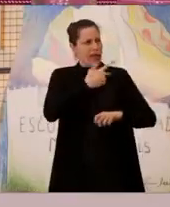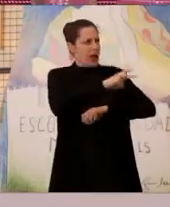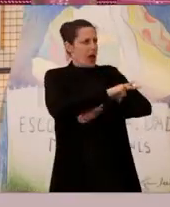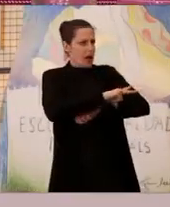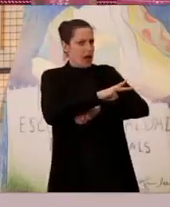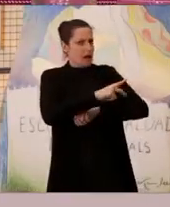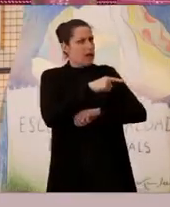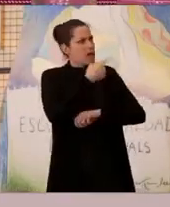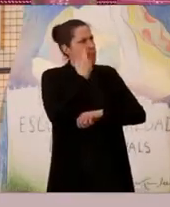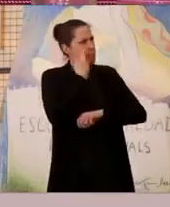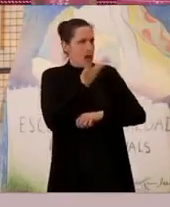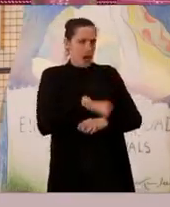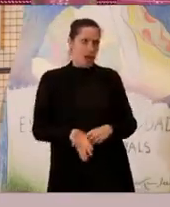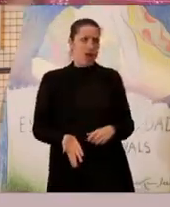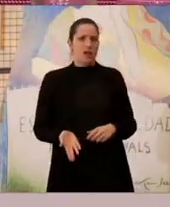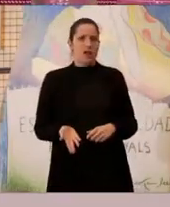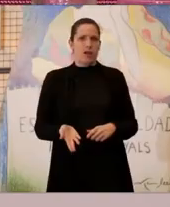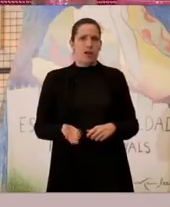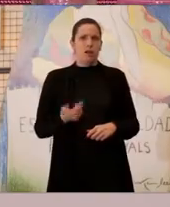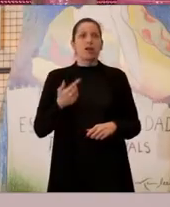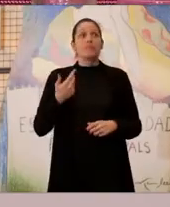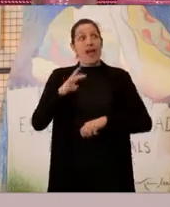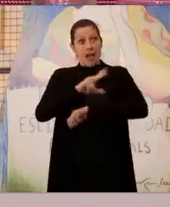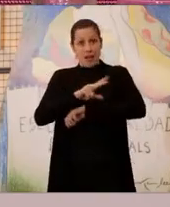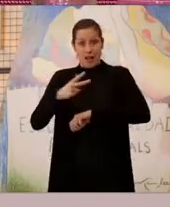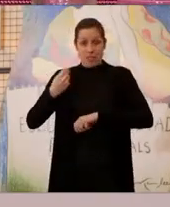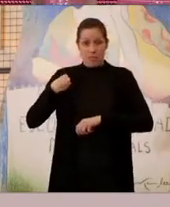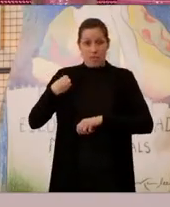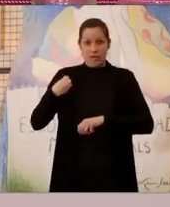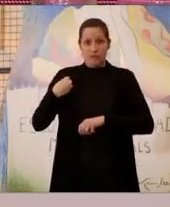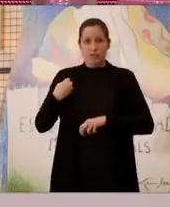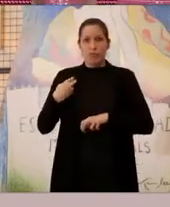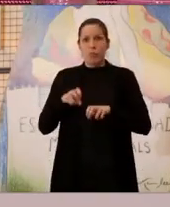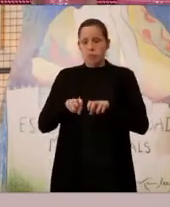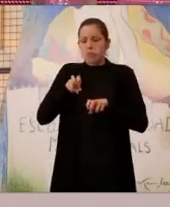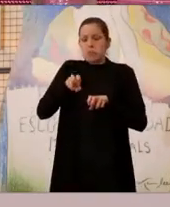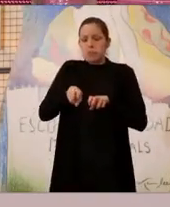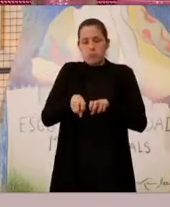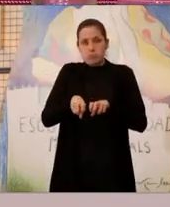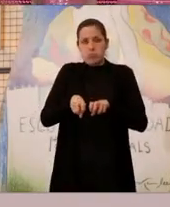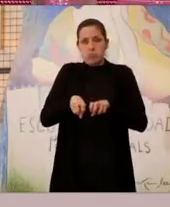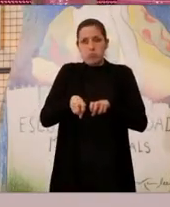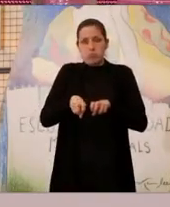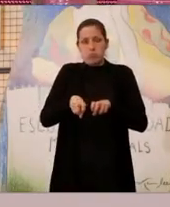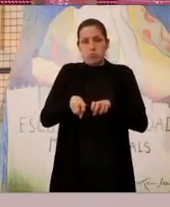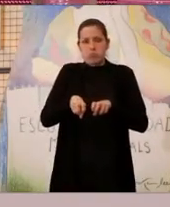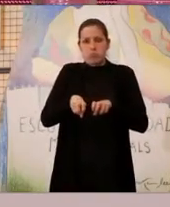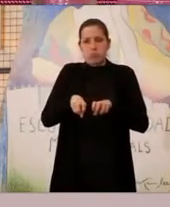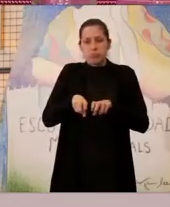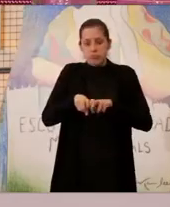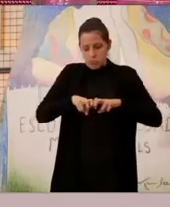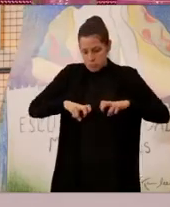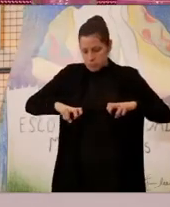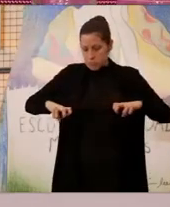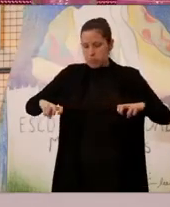estaba adelante aquello duraba 12 horas nos estaba viendo pero no se había dado cuenta de que ella no había mujeres